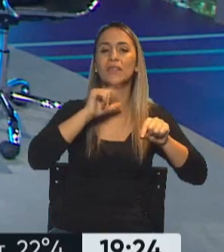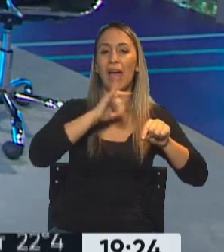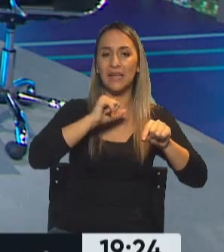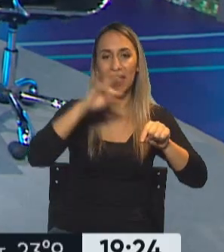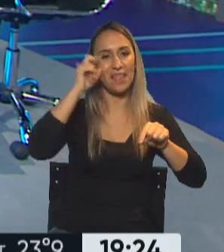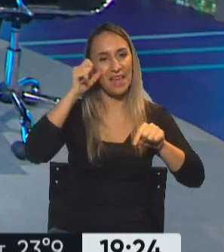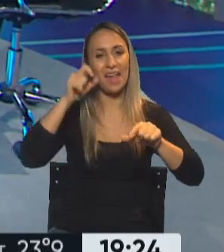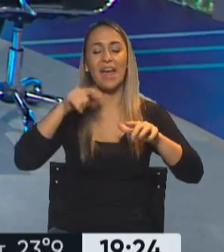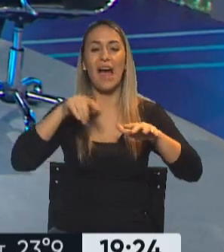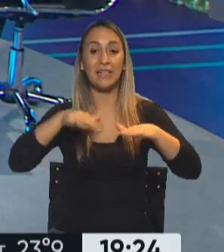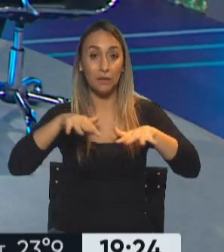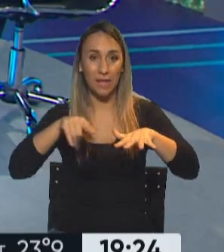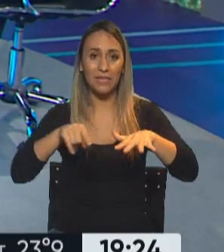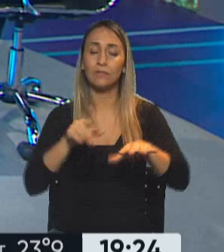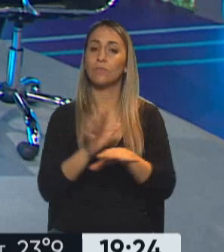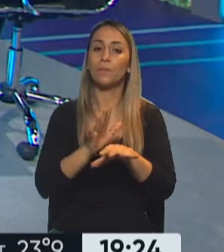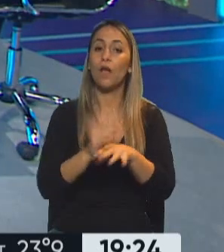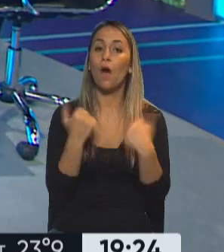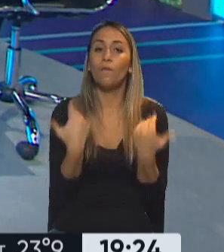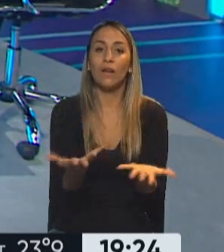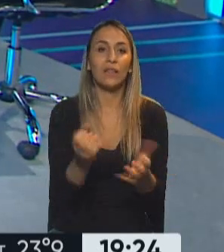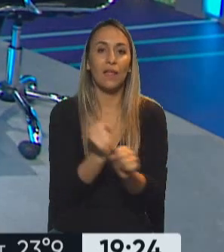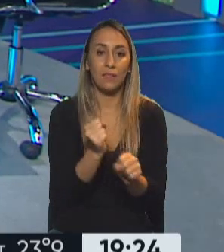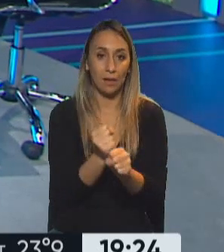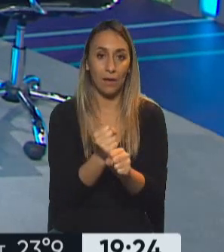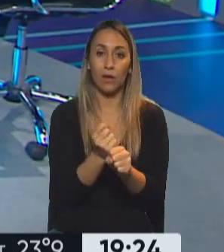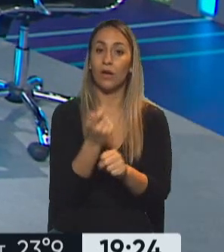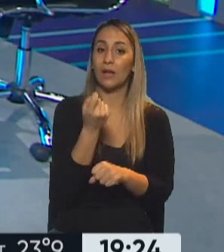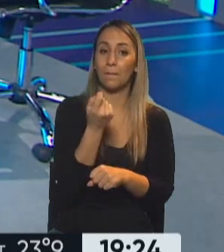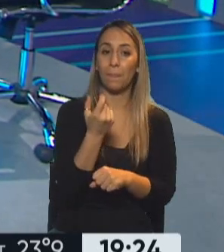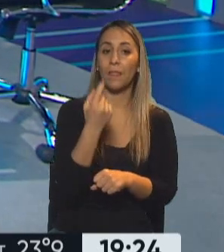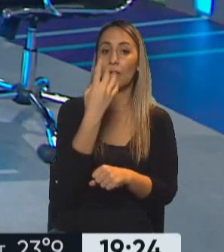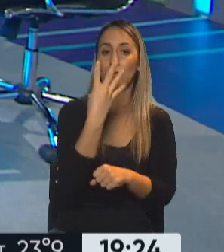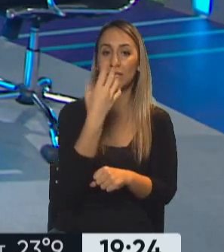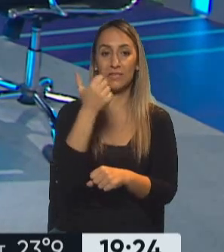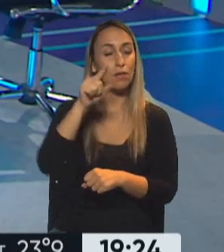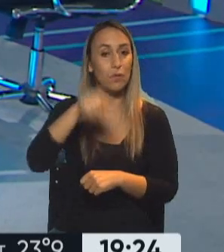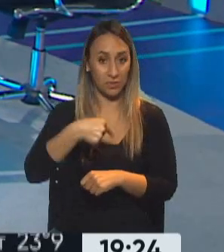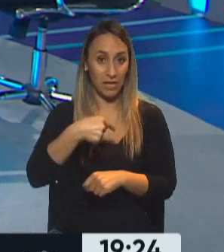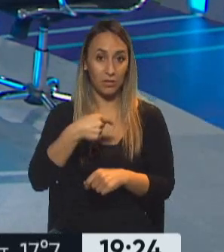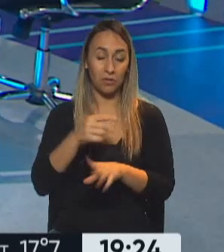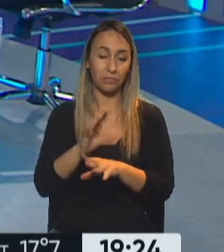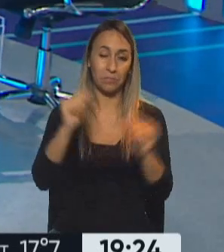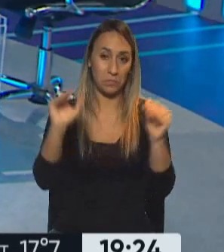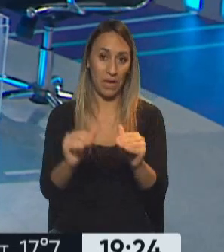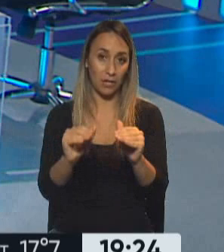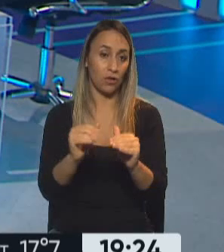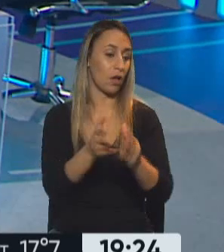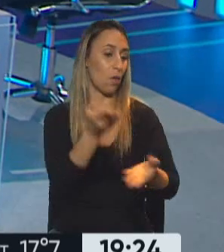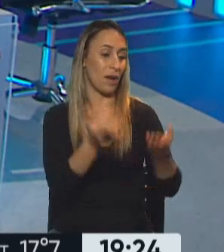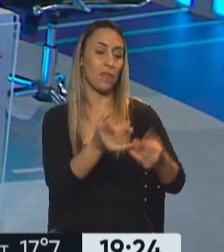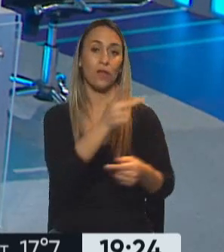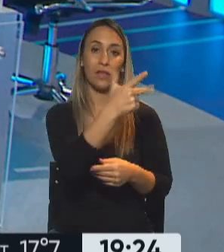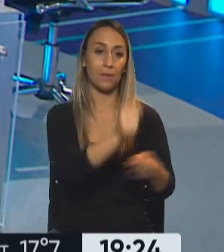el 46%. Fíjate sí. que retrocedió, ¿no? Un poco respecto del primer trimestre. Lo explicábamos un poco